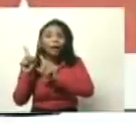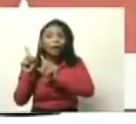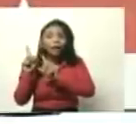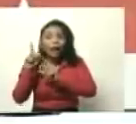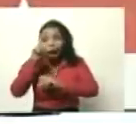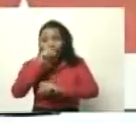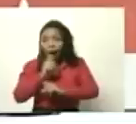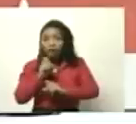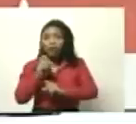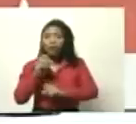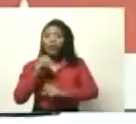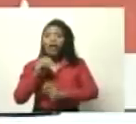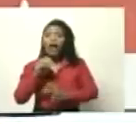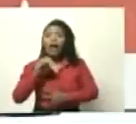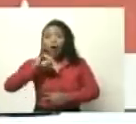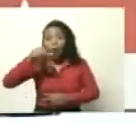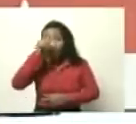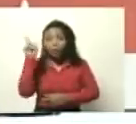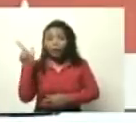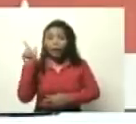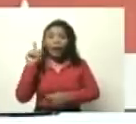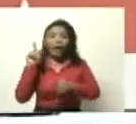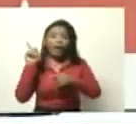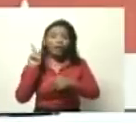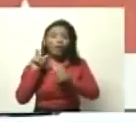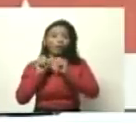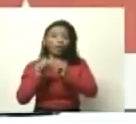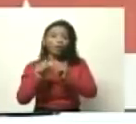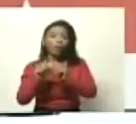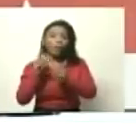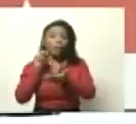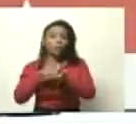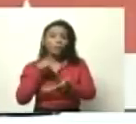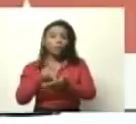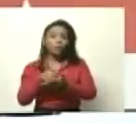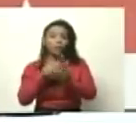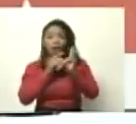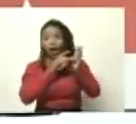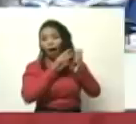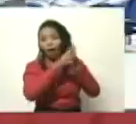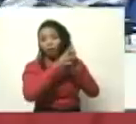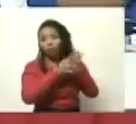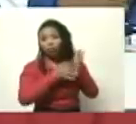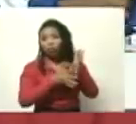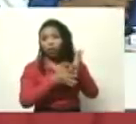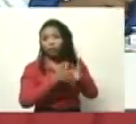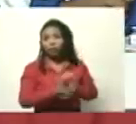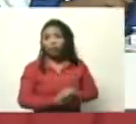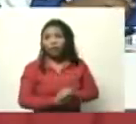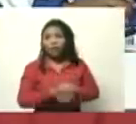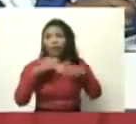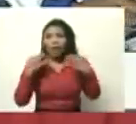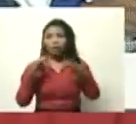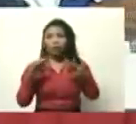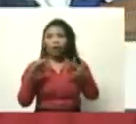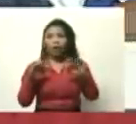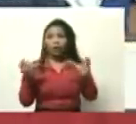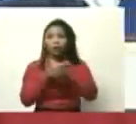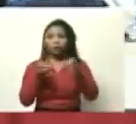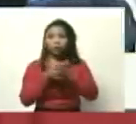por ejemplo, de la JPSU, siguen siendo parte de la estructura natural del